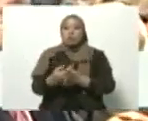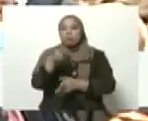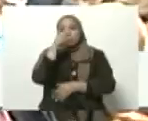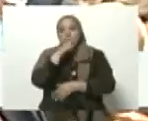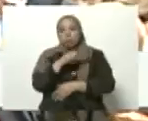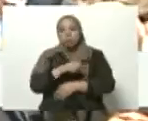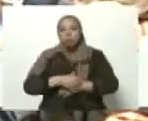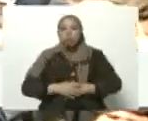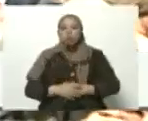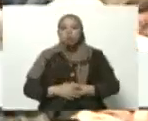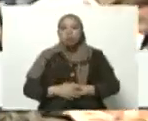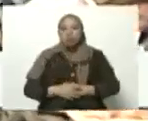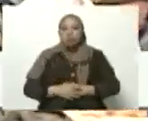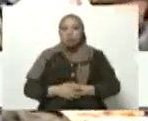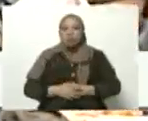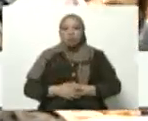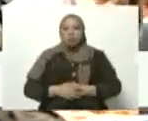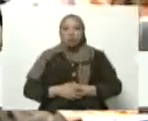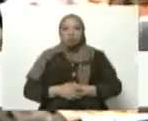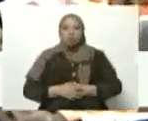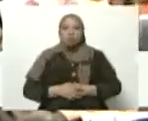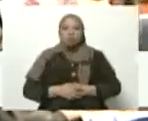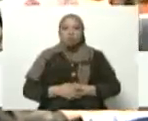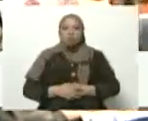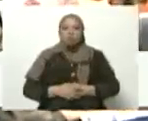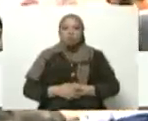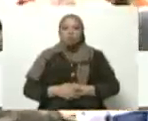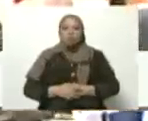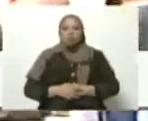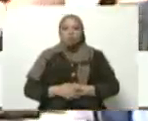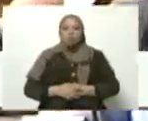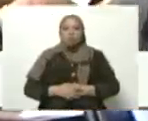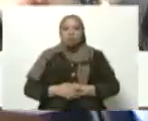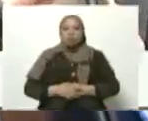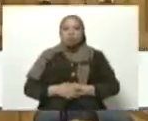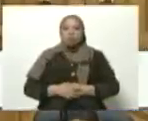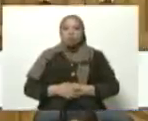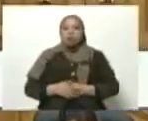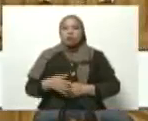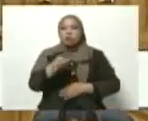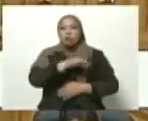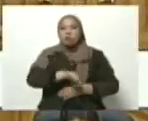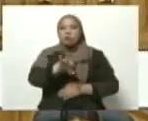y en los próximos años, ¿no? Esto, señor embajador, señor presidente.